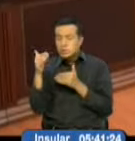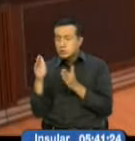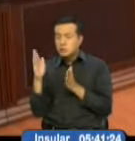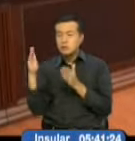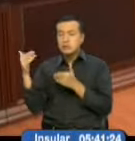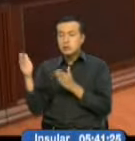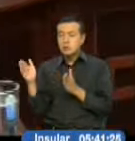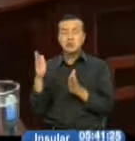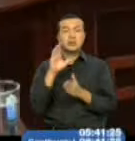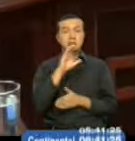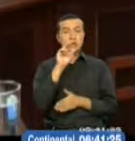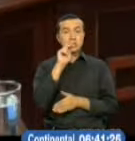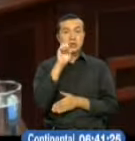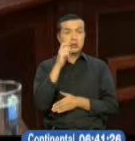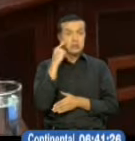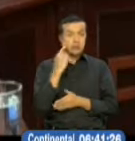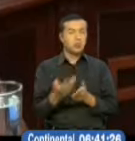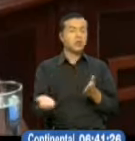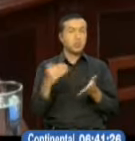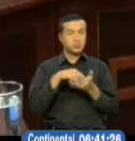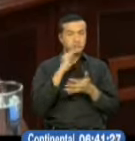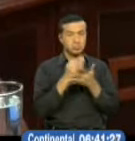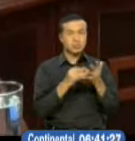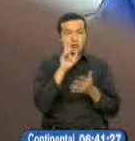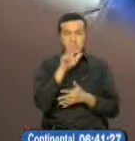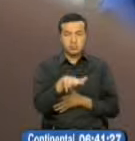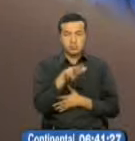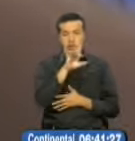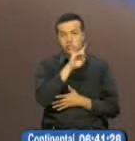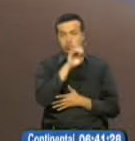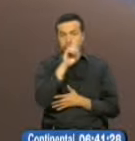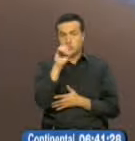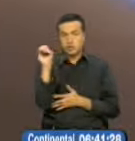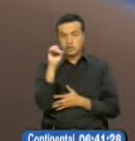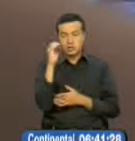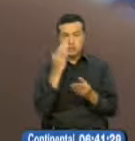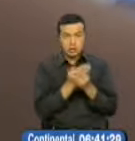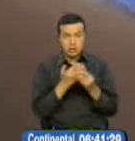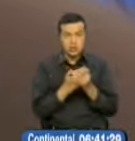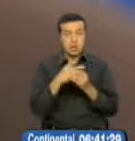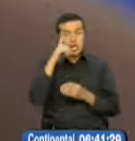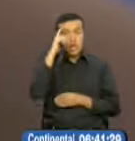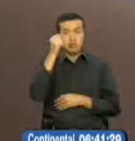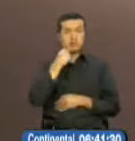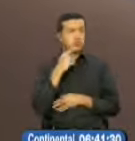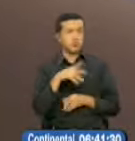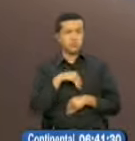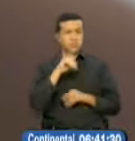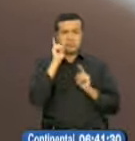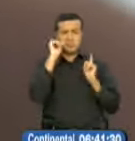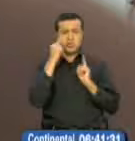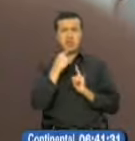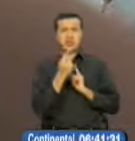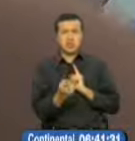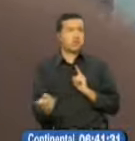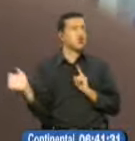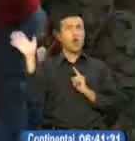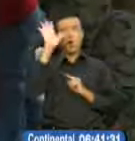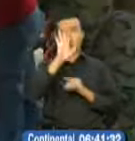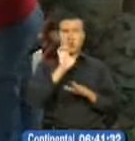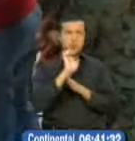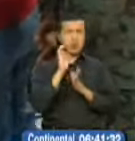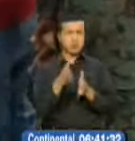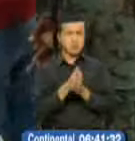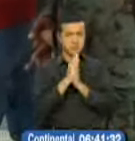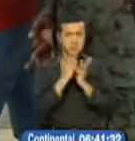analizarlas, el CNE dio paso al recuento de 3.800 actas. Sin embargo, Lasso manifestó su rechazo y exigió un recuento total.